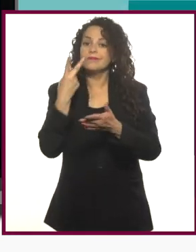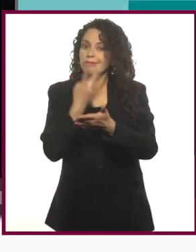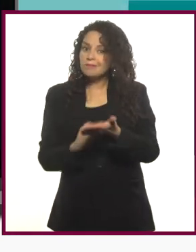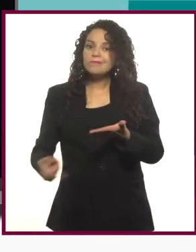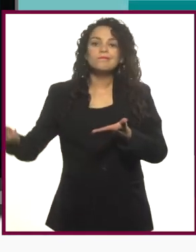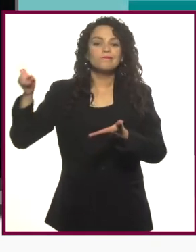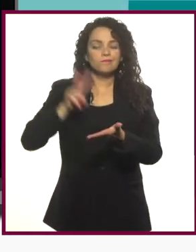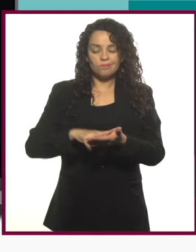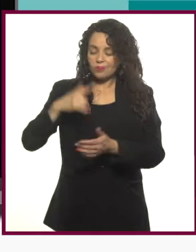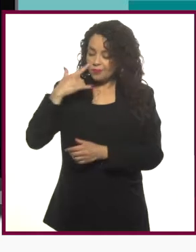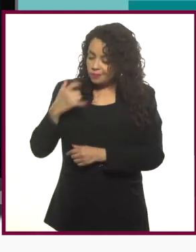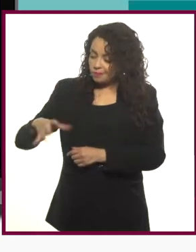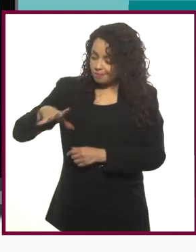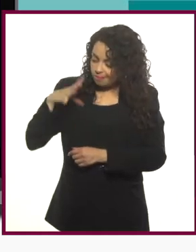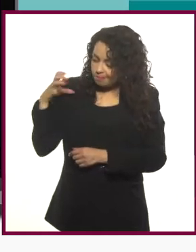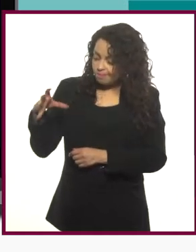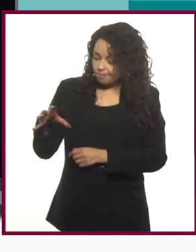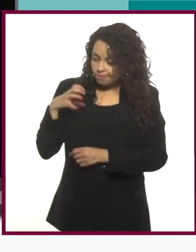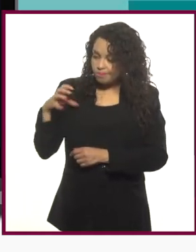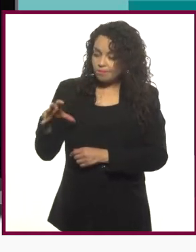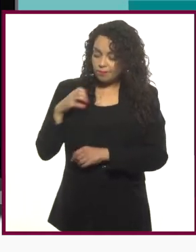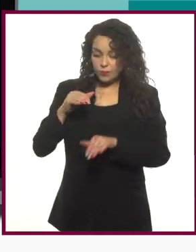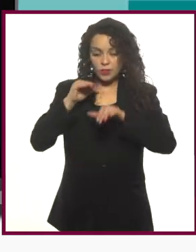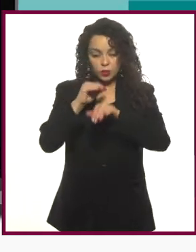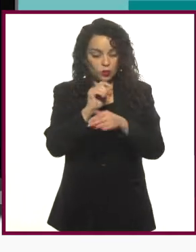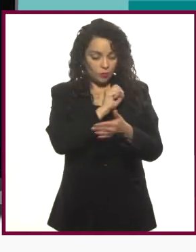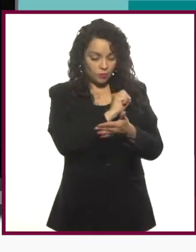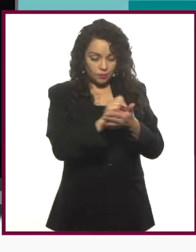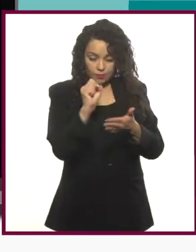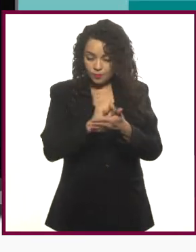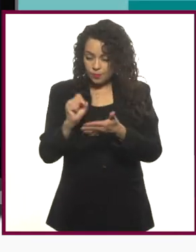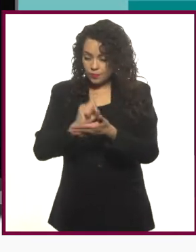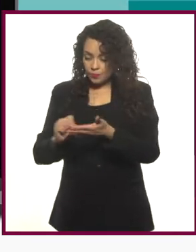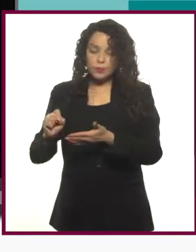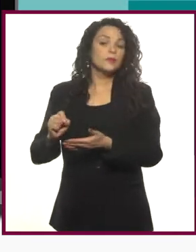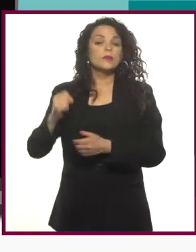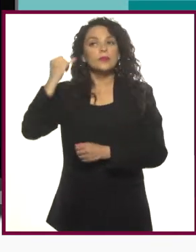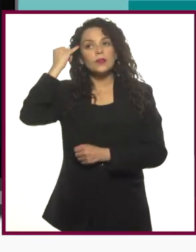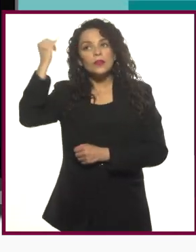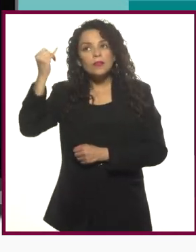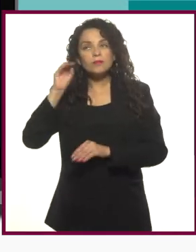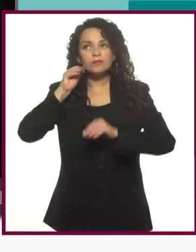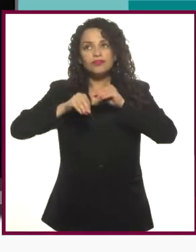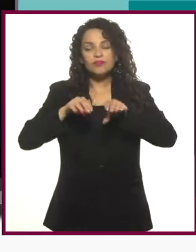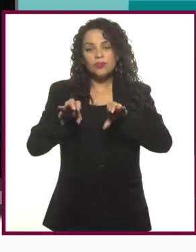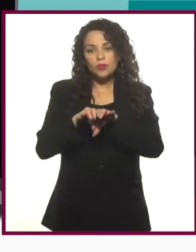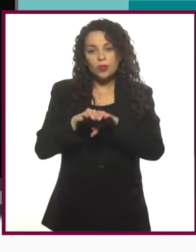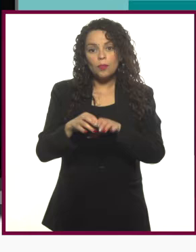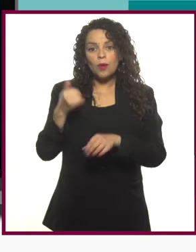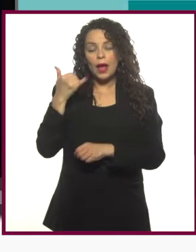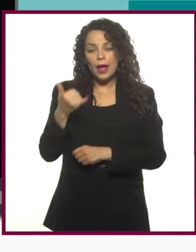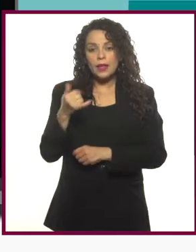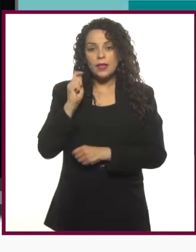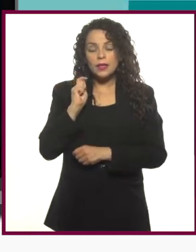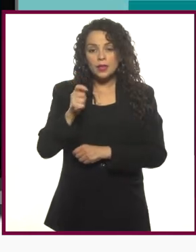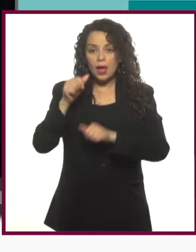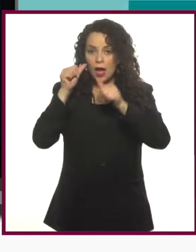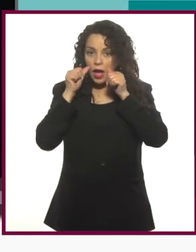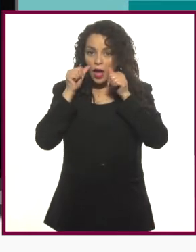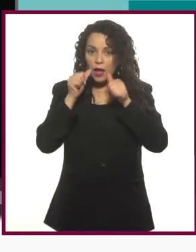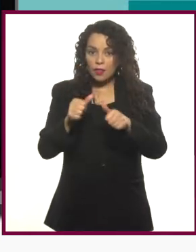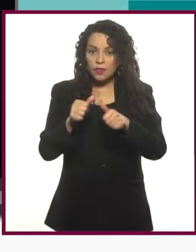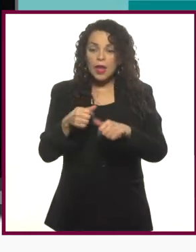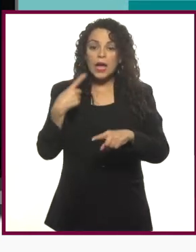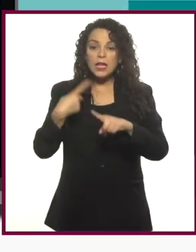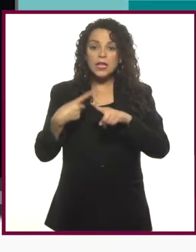implica un doble esfuerzo, tanto en la escritura de creación como en la